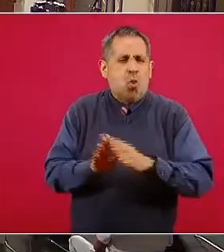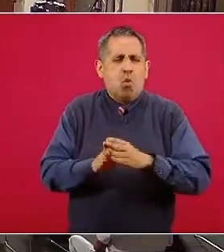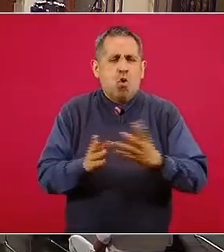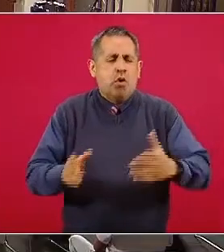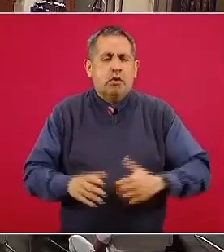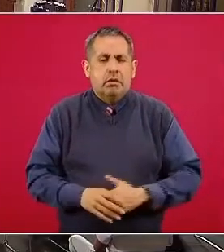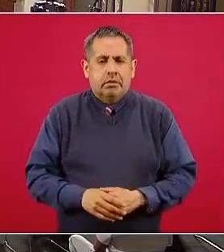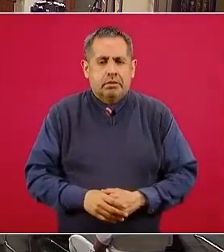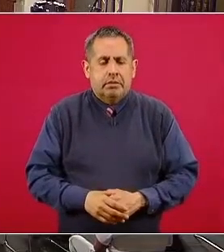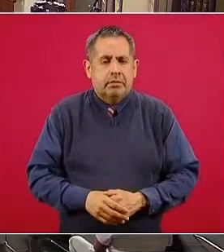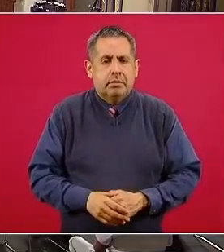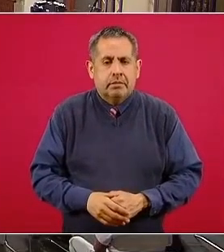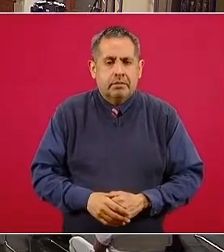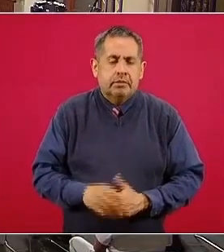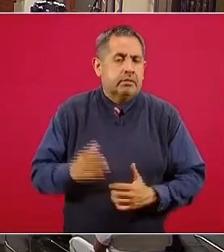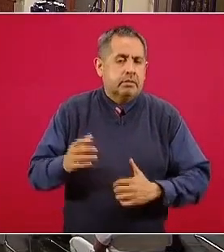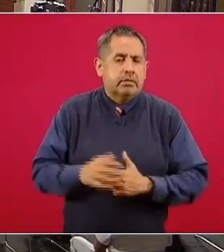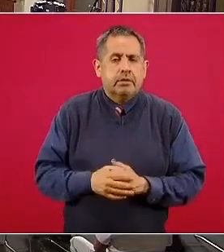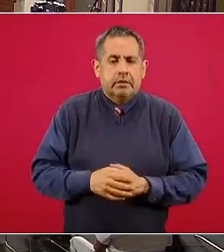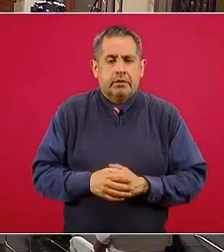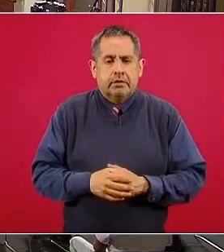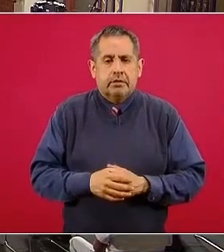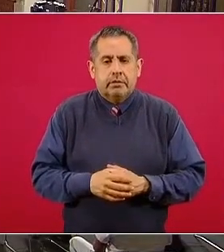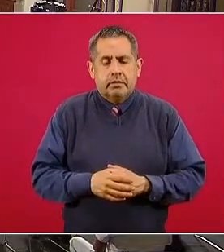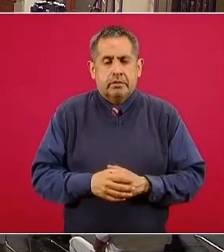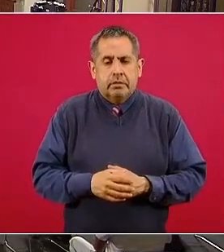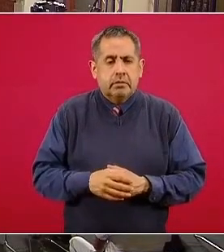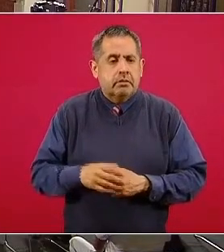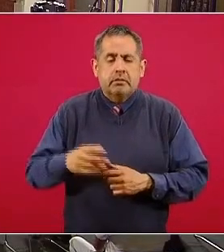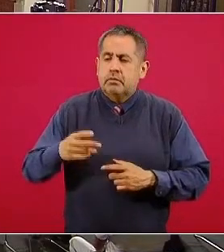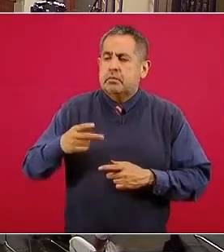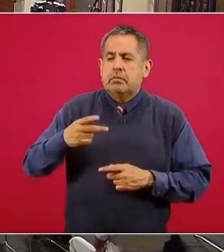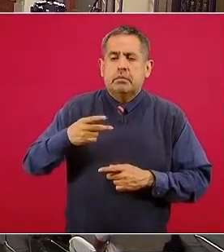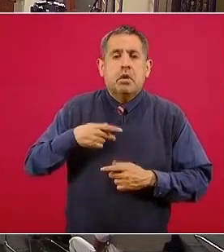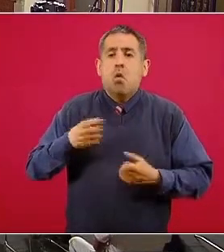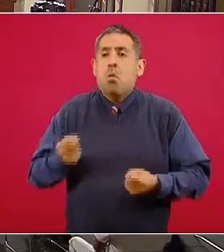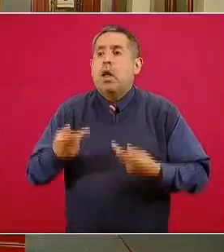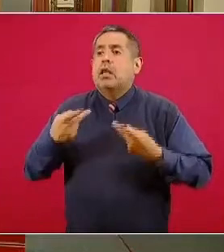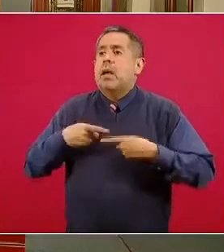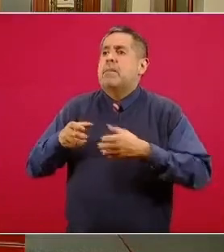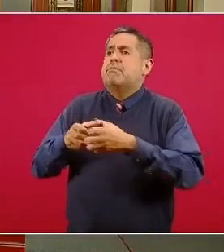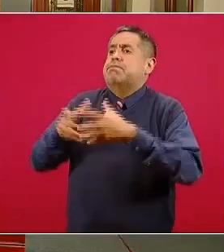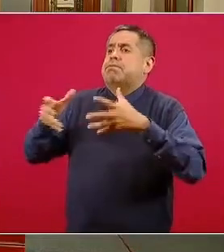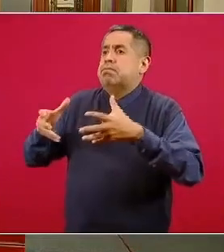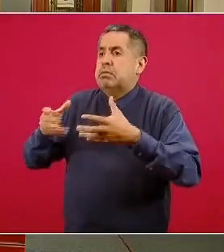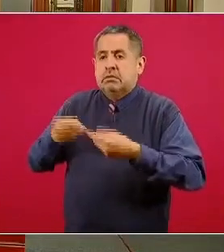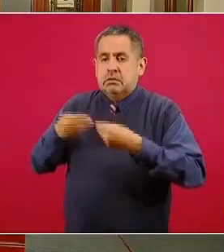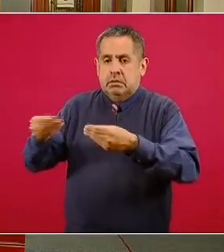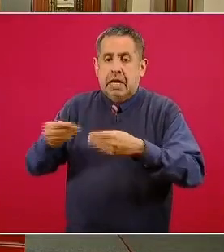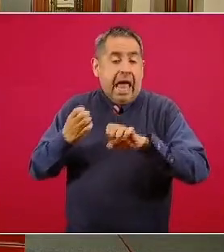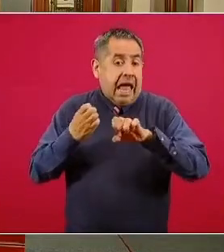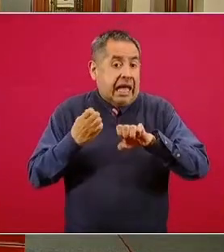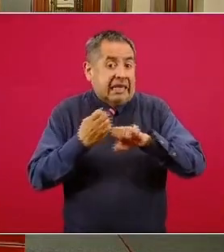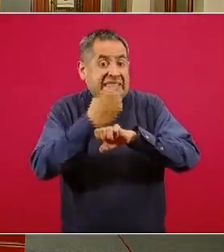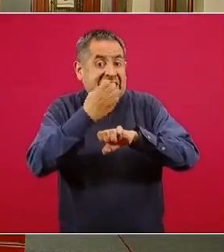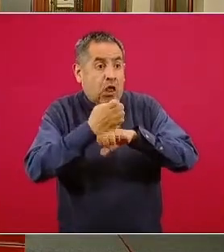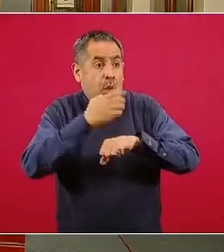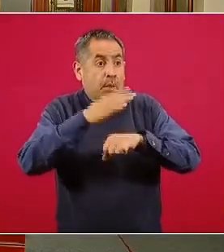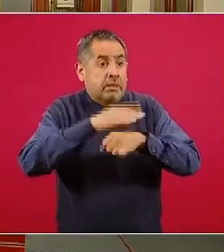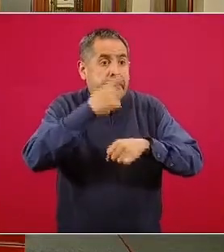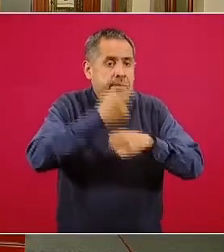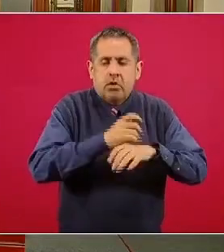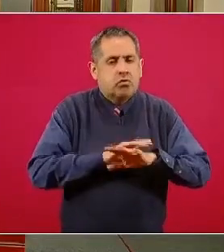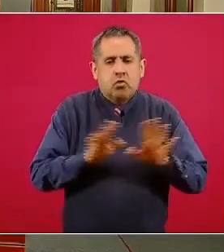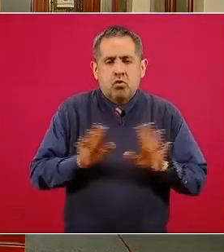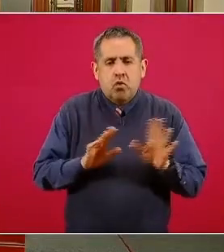Gracias. Adelante, doctor. Bien, la distribución se hace con base en población. No es que haya estados prioritarios a los que les damos más o a los